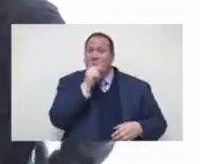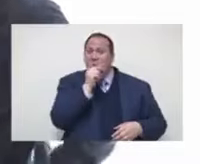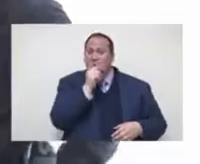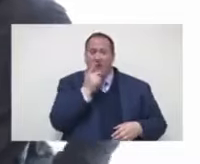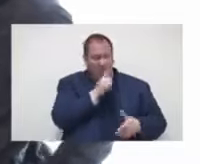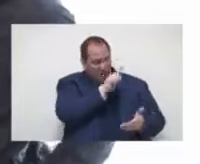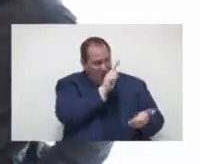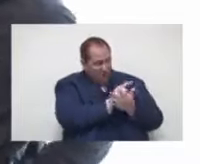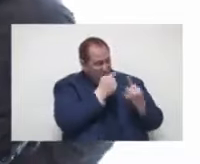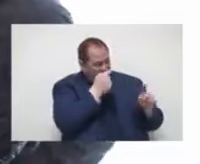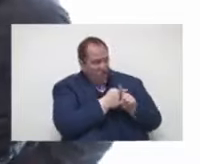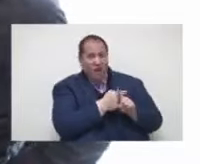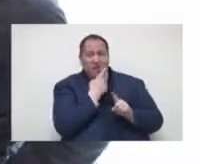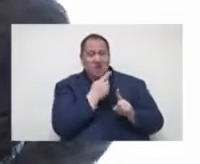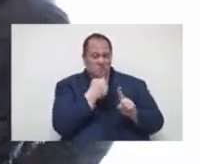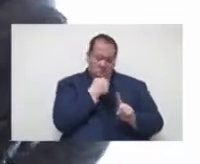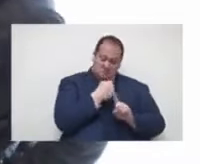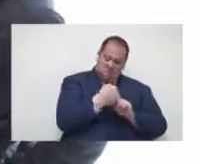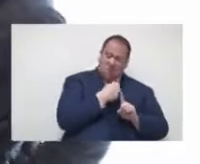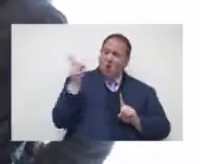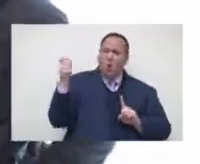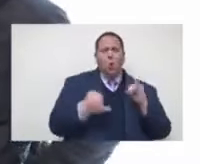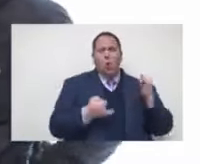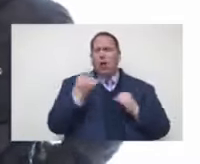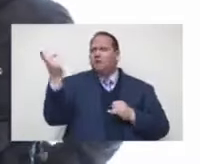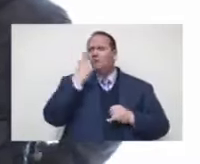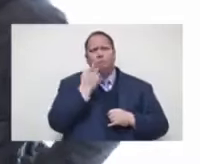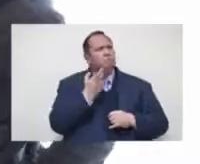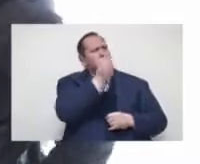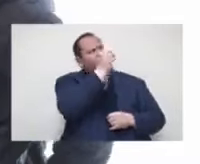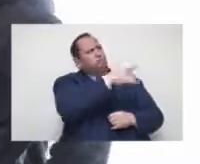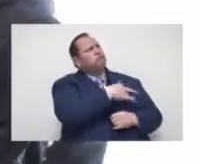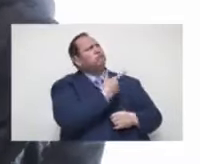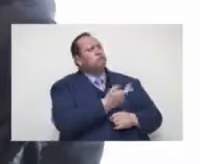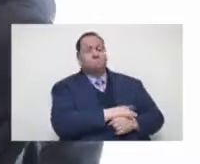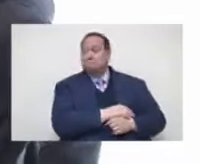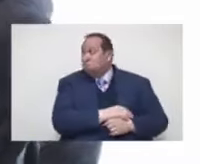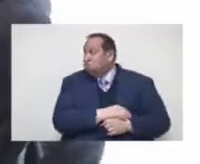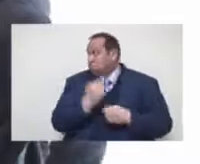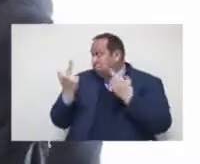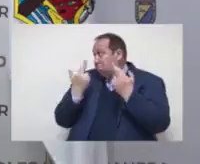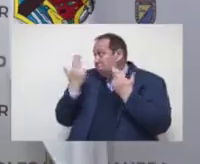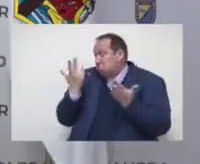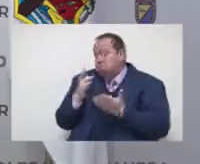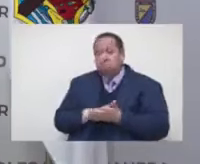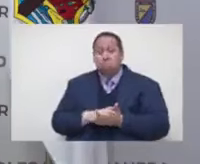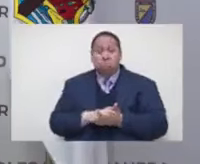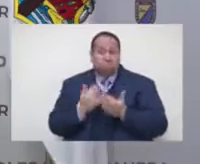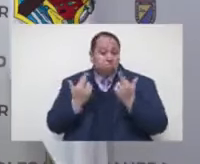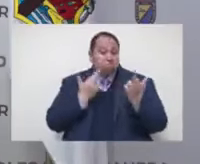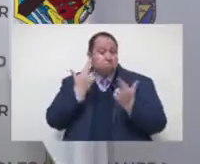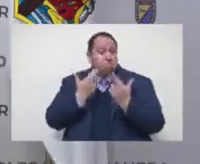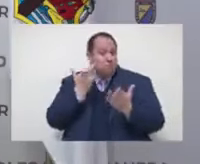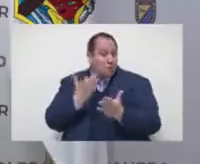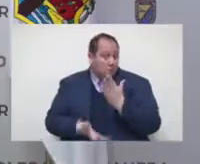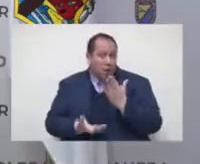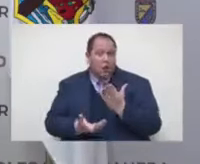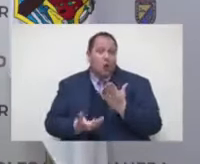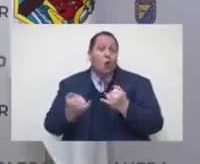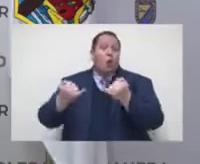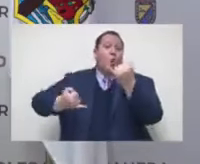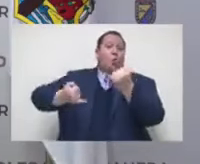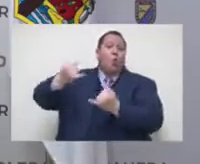detención ilegal. Incluso habla hasta de tortura el juez. ¿Qué opinión te merece en este último incidente? Pues habría que revisar, ¿no? Habría que revisar y habría que revisar también qué